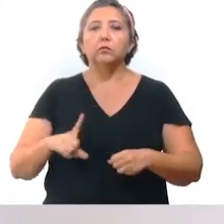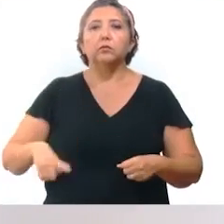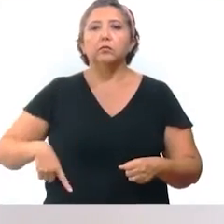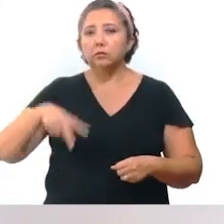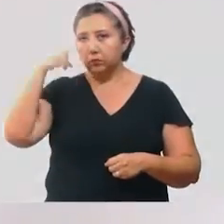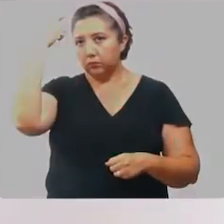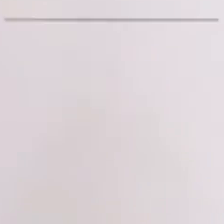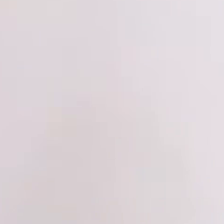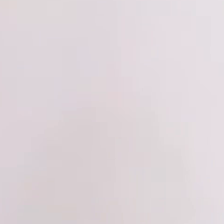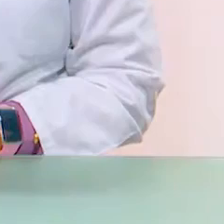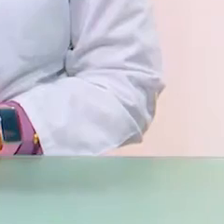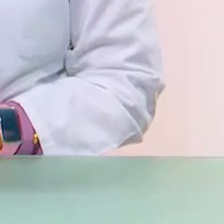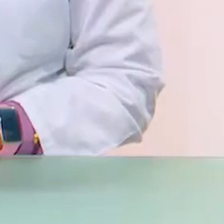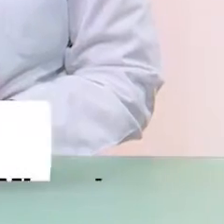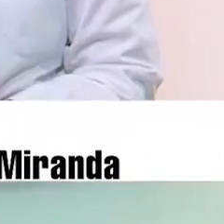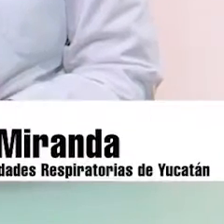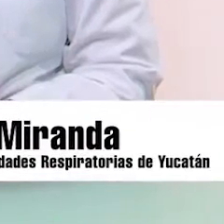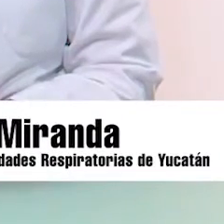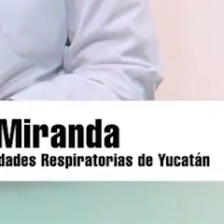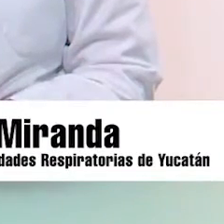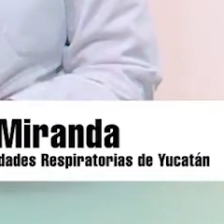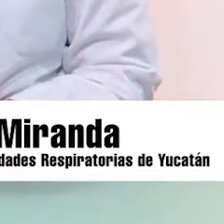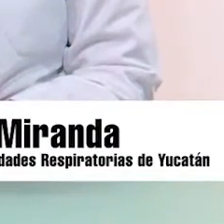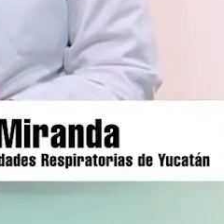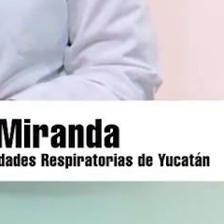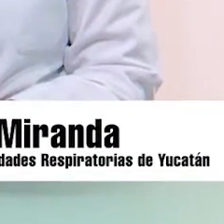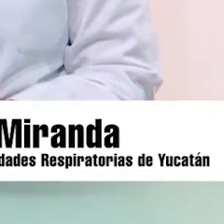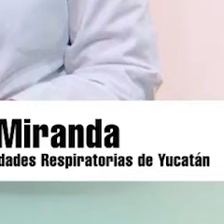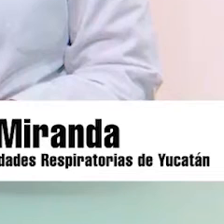Gobierno federal. Ese es el informe del día de hoy, doctora.